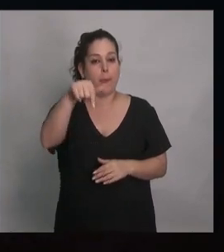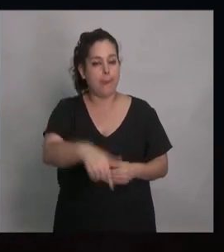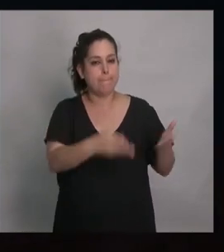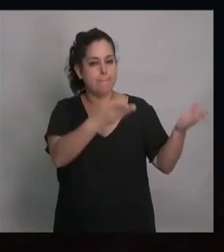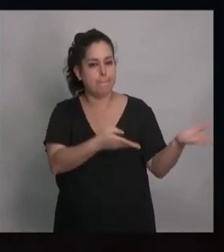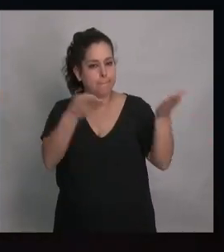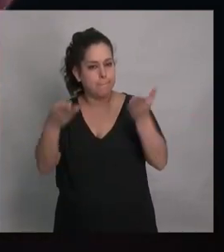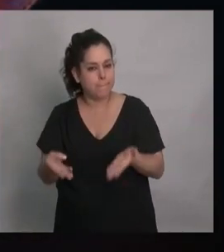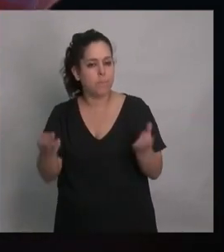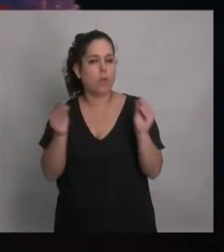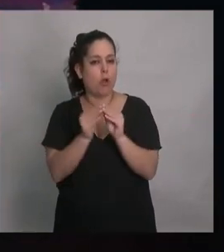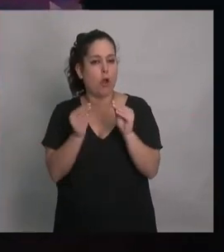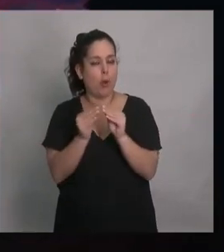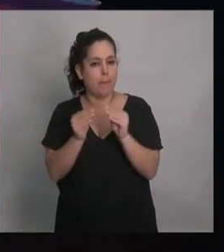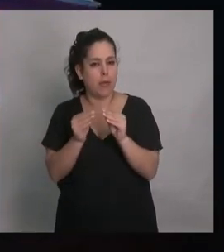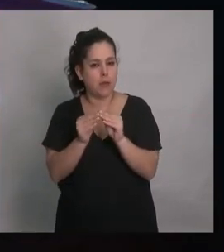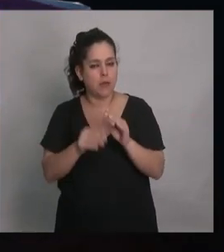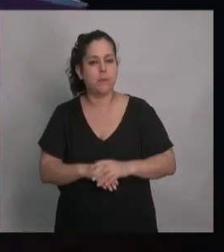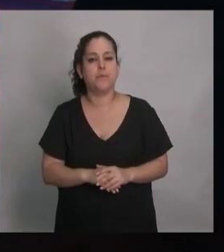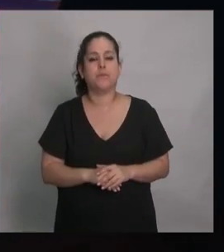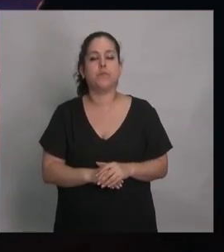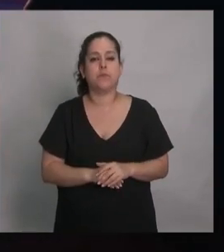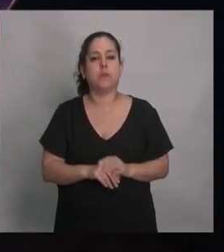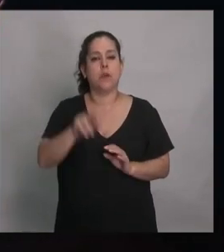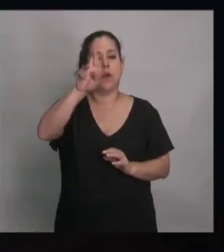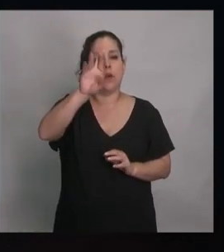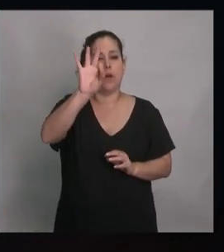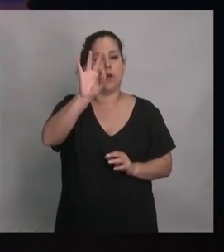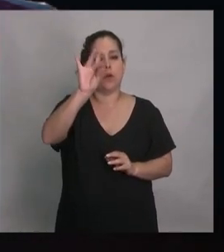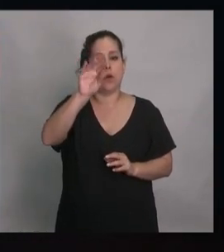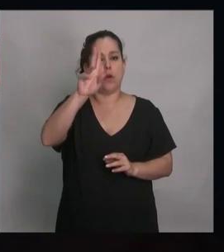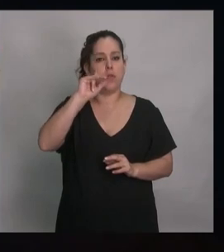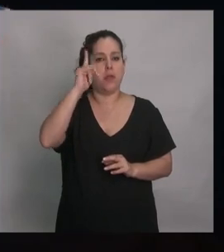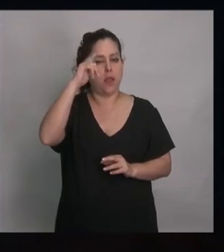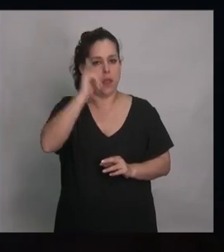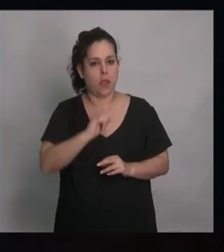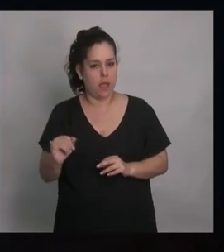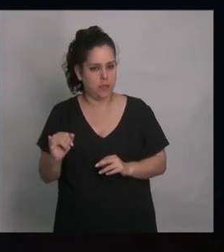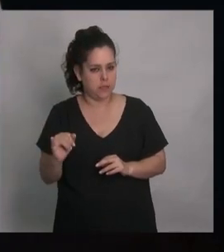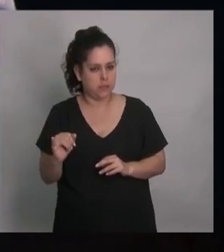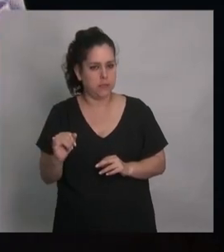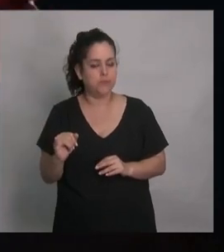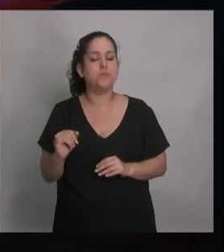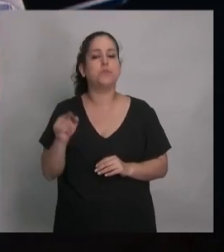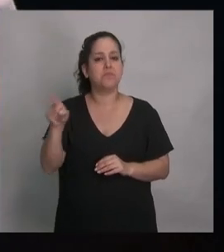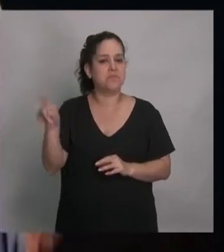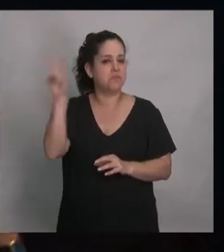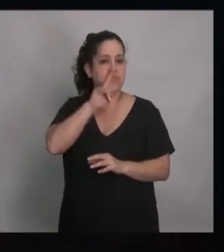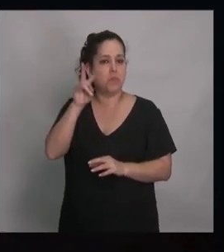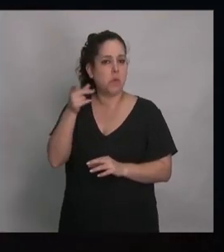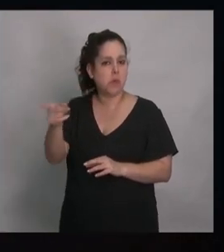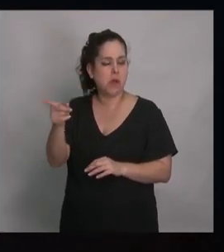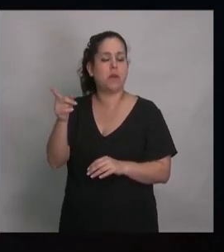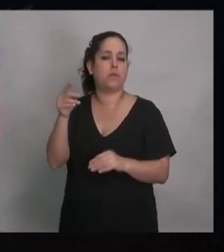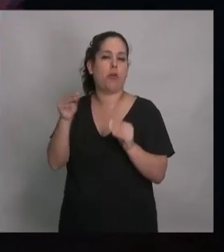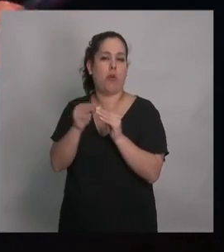a la compañera Joana Rodríguez Mortaña, es una compañera